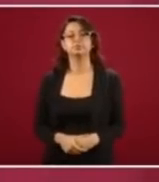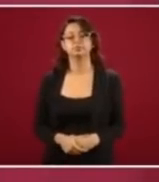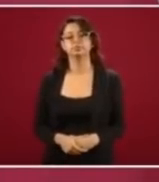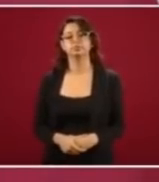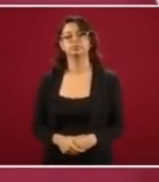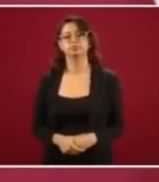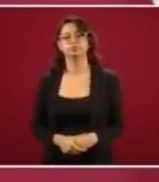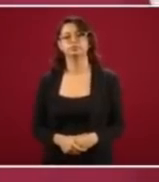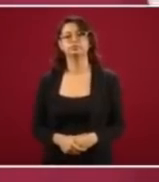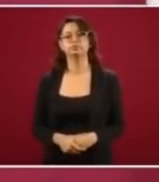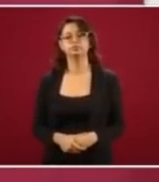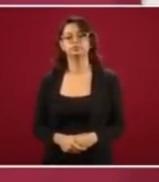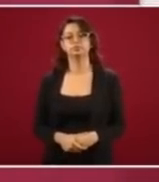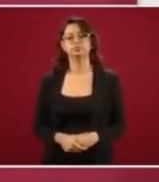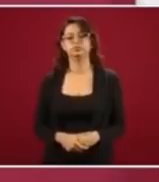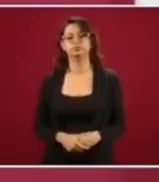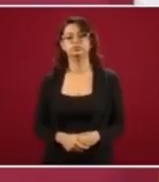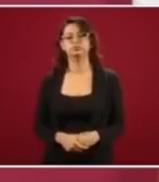Si no